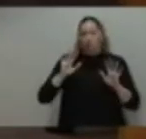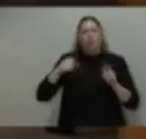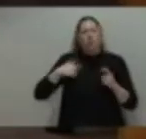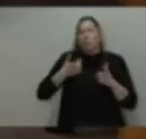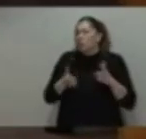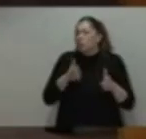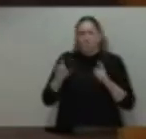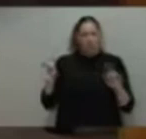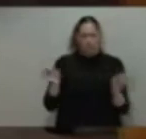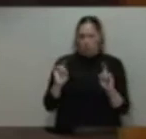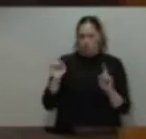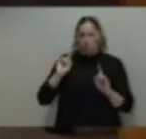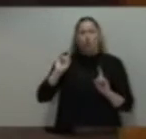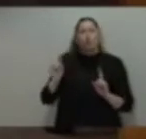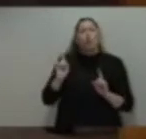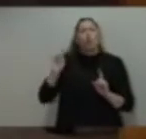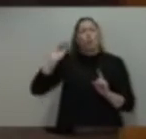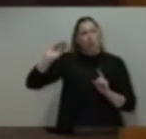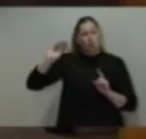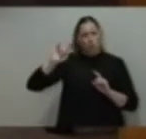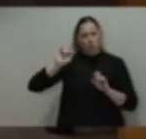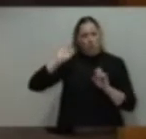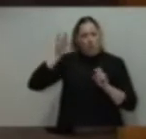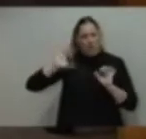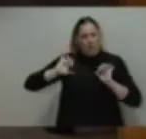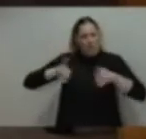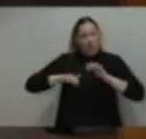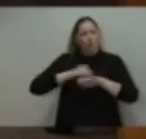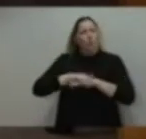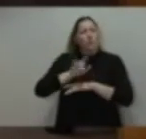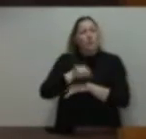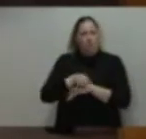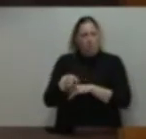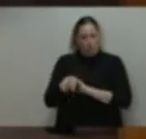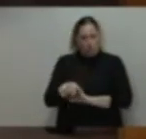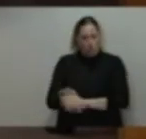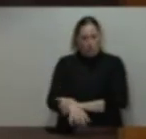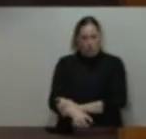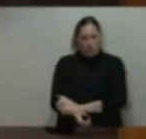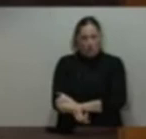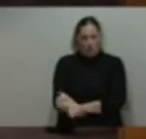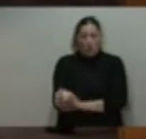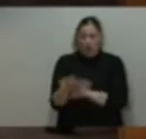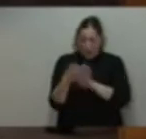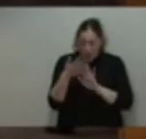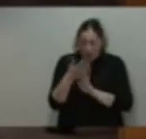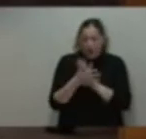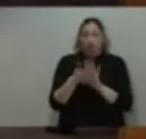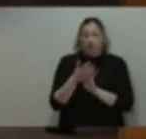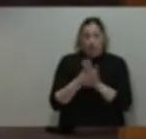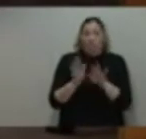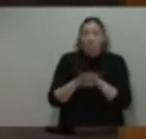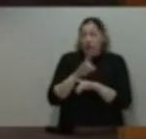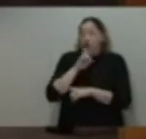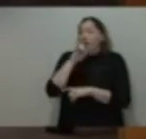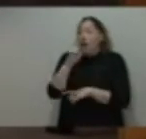decirles si ustedes han cumplido o no las iniciativas. Simplemente vengo aquí a hablar precisamente para ponerles sobre aviso de